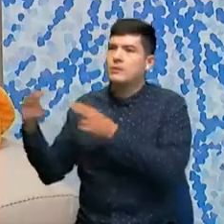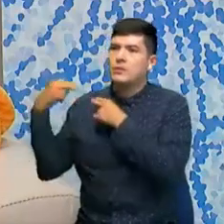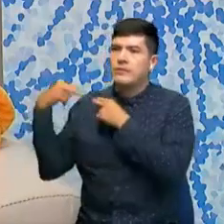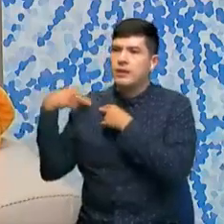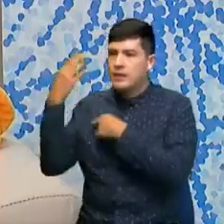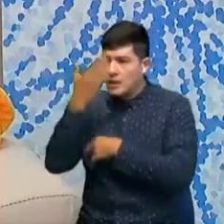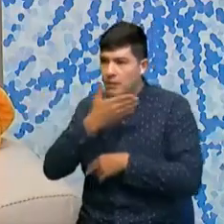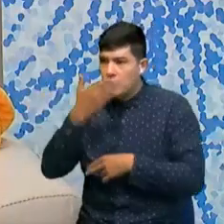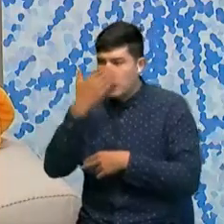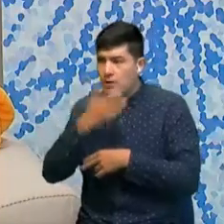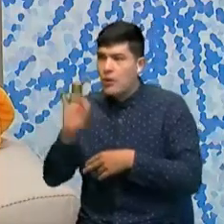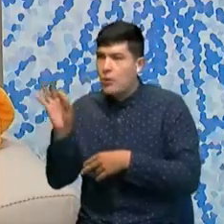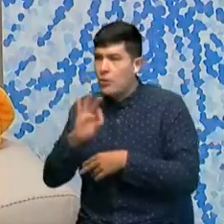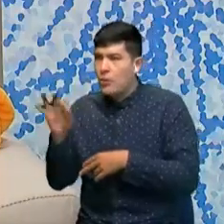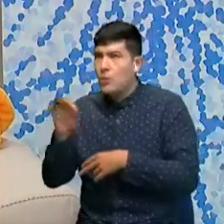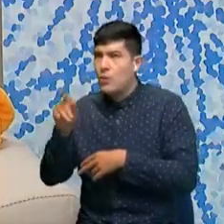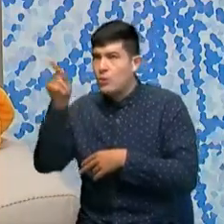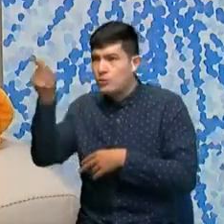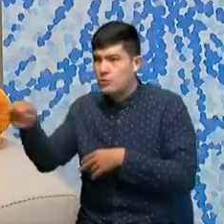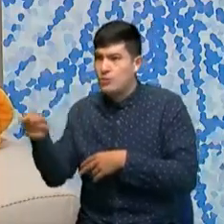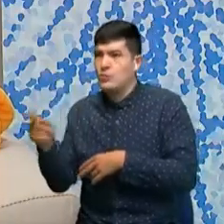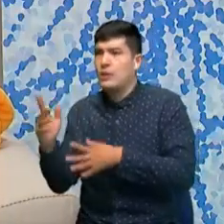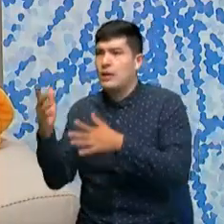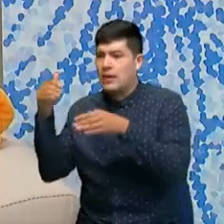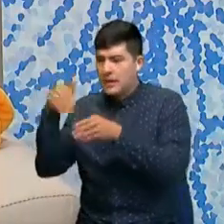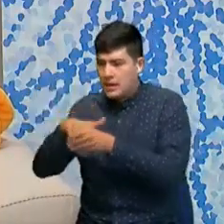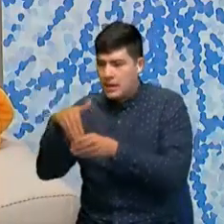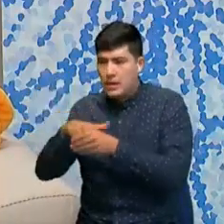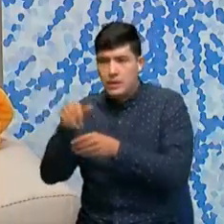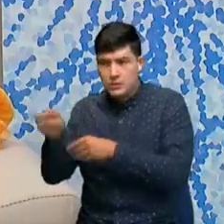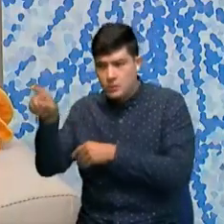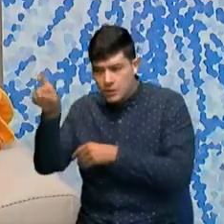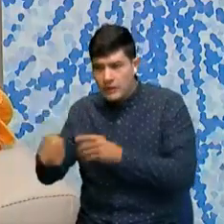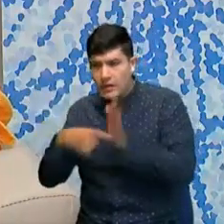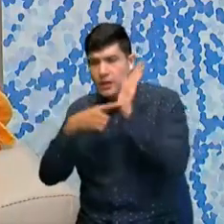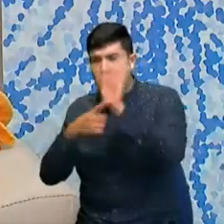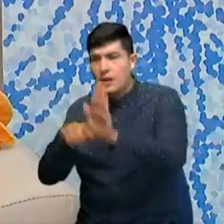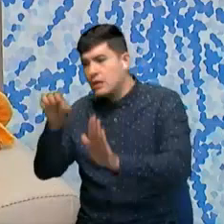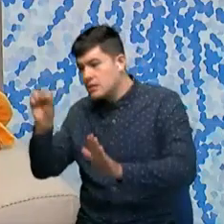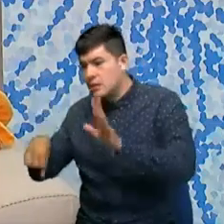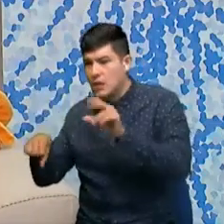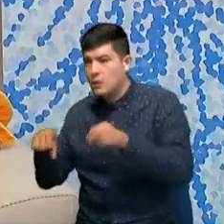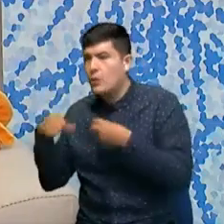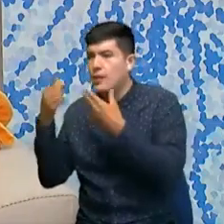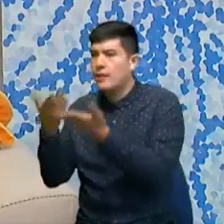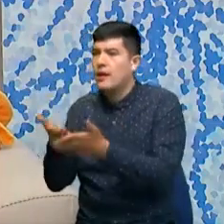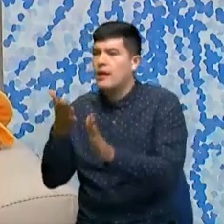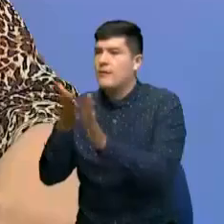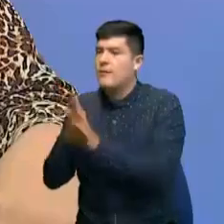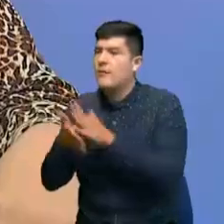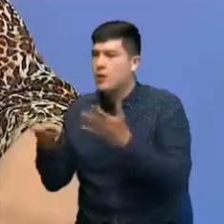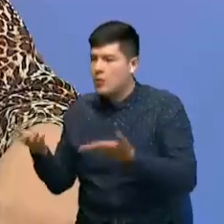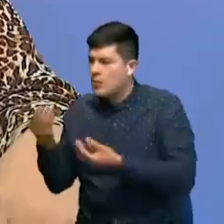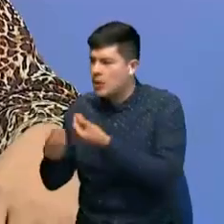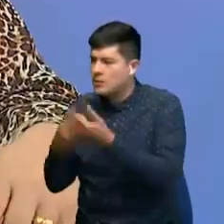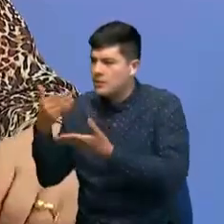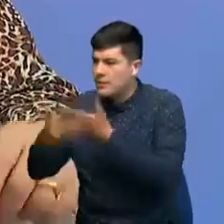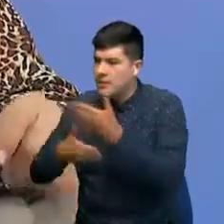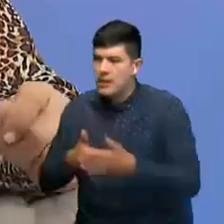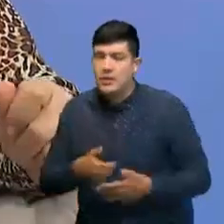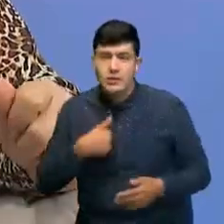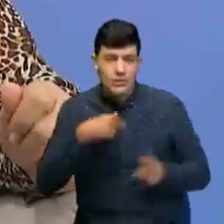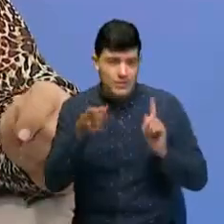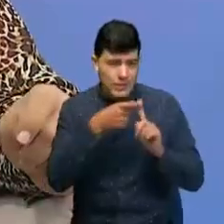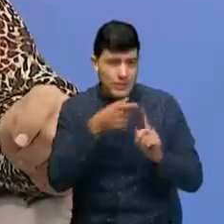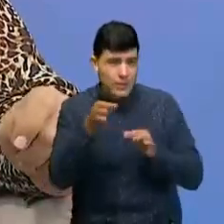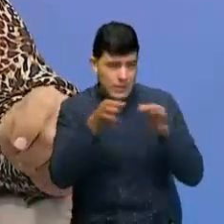prueba se va al fondo y es él el que debe demostrar que sí le dio la información? Exacto. Bueno, primero le voy a